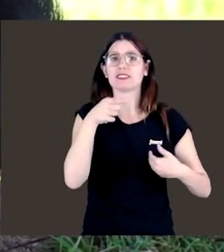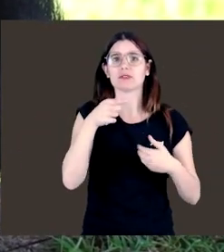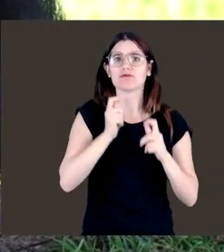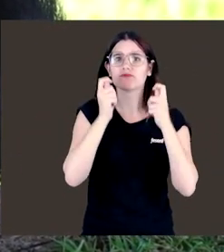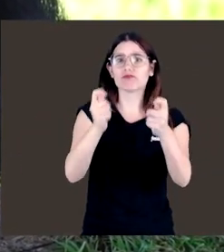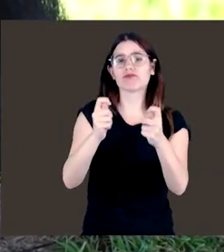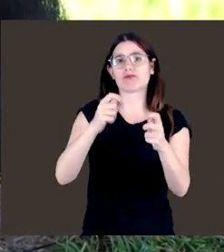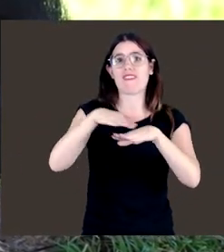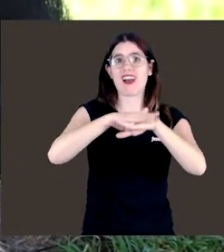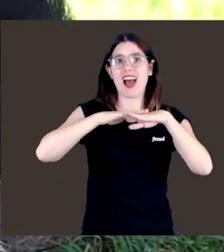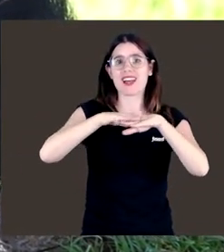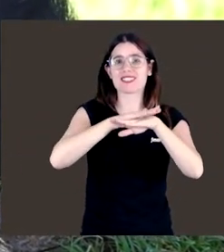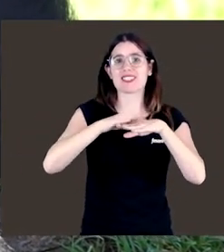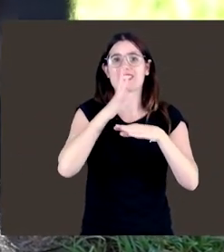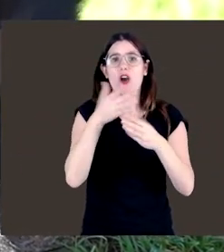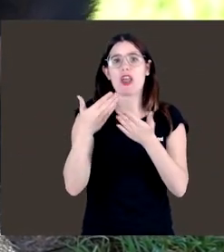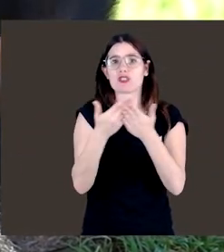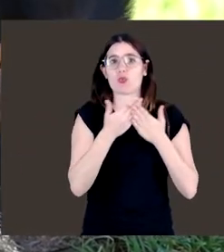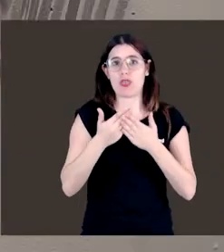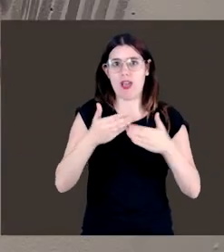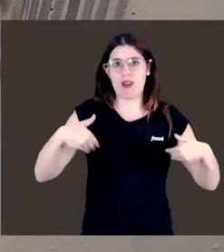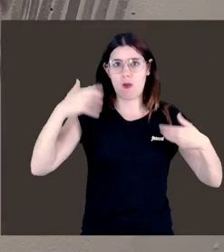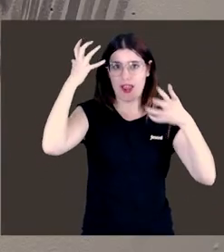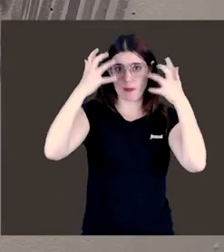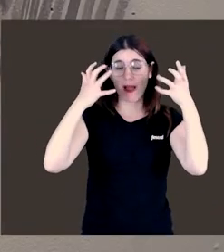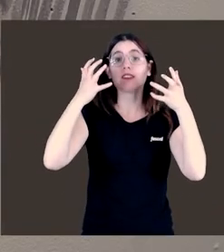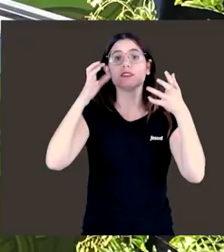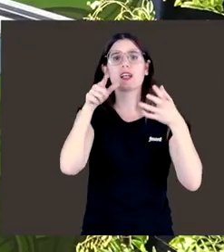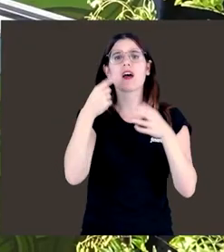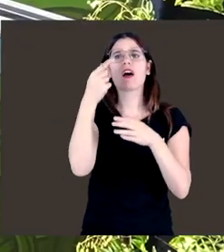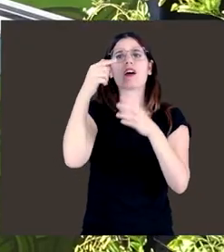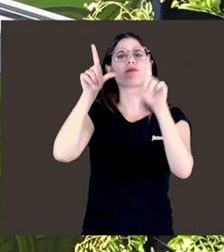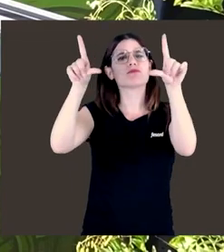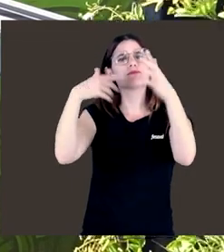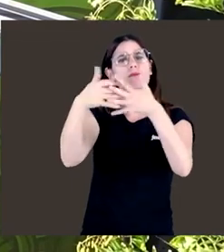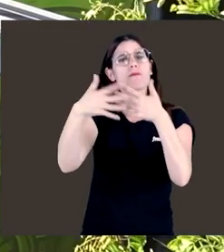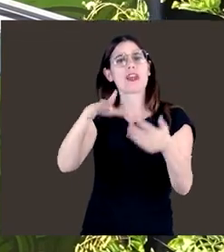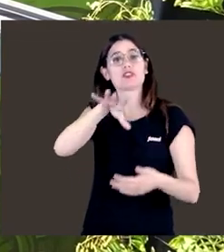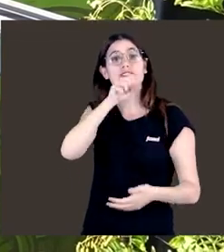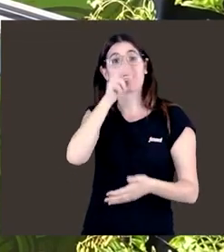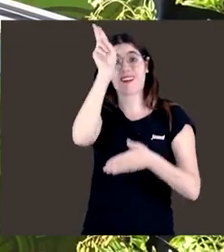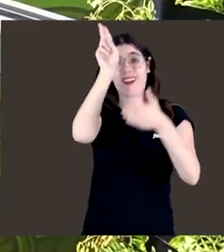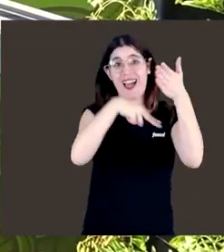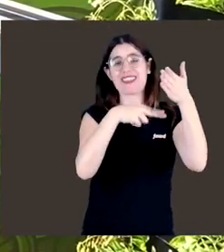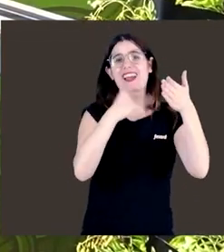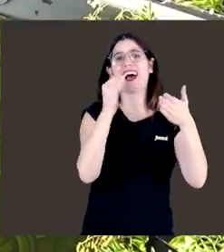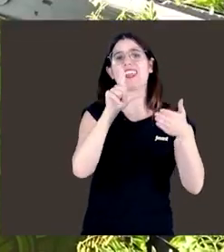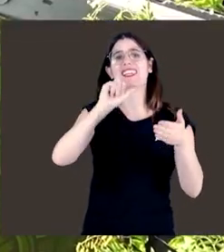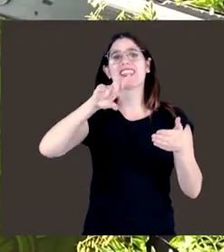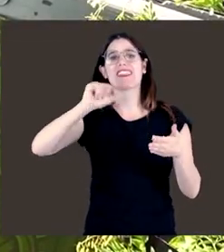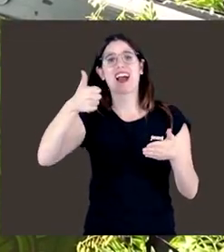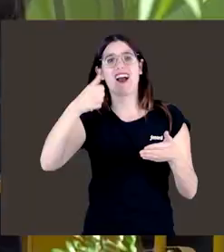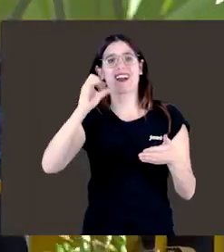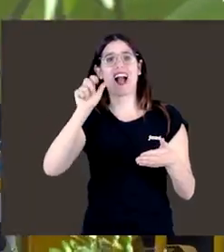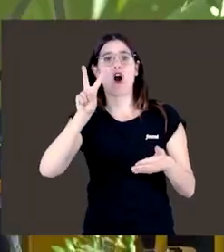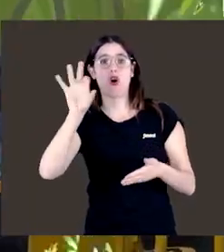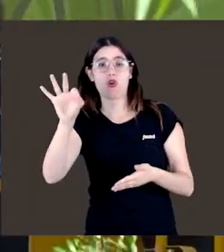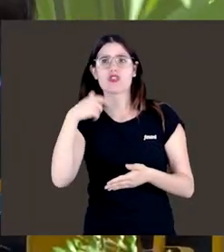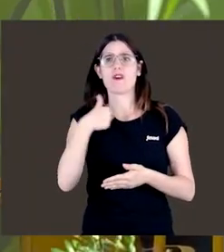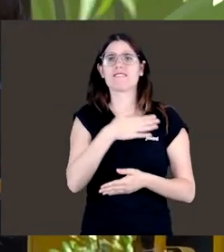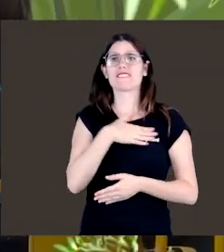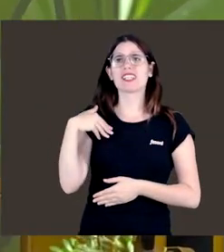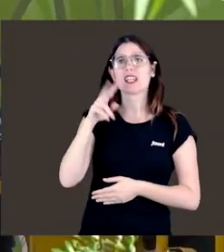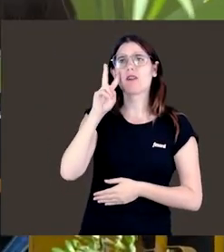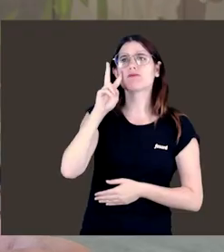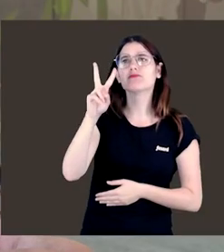establecieron las bases de la primatología moderna. El mural es obra del artista y muralista gallega Lidia Cao. He querido hacer a una Jane Goodall